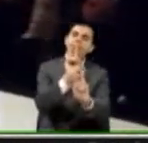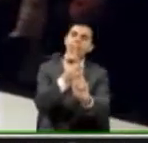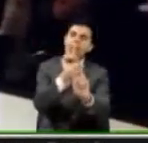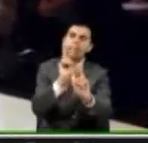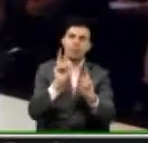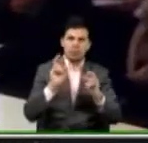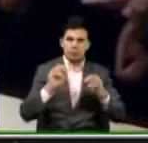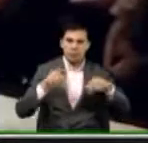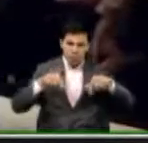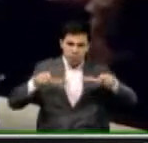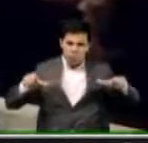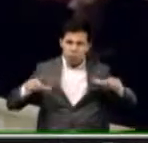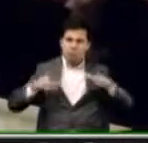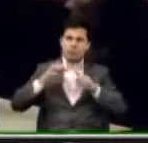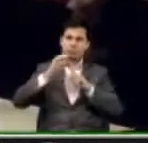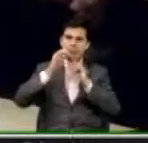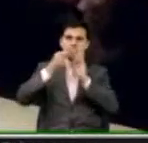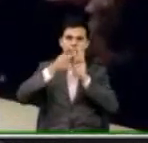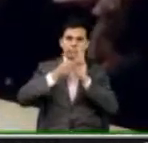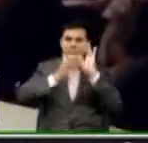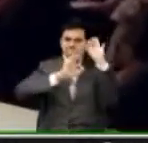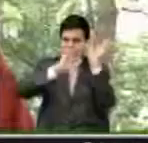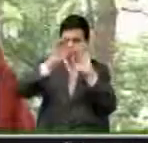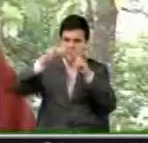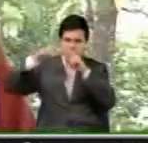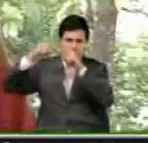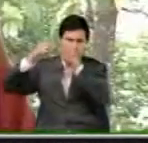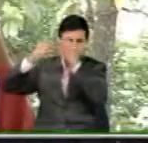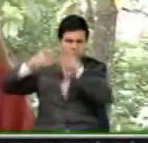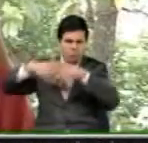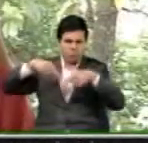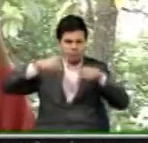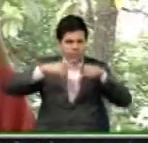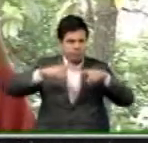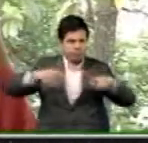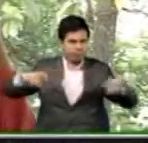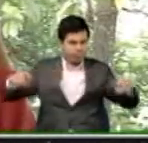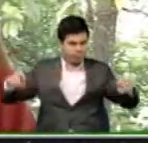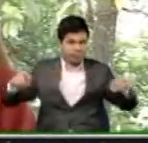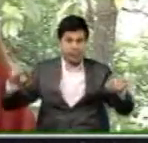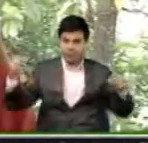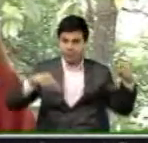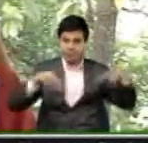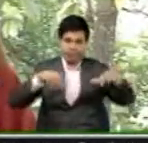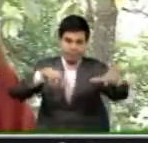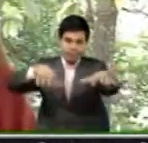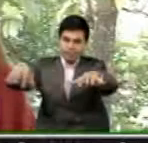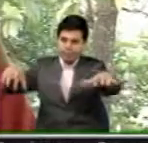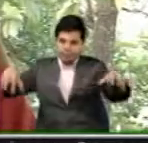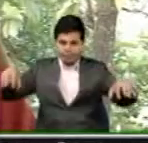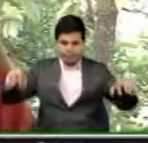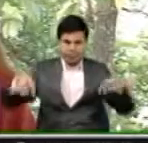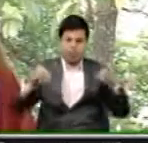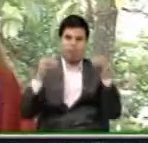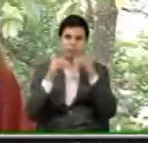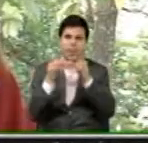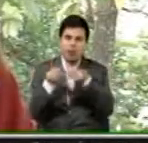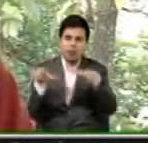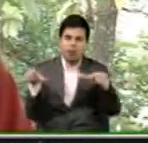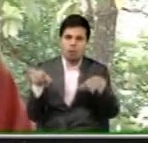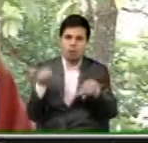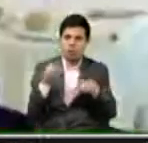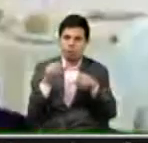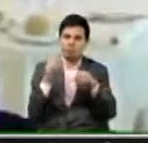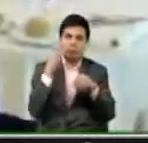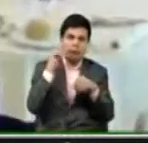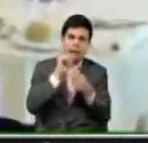estarán reunidos los mejores expositores del sector. Igualmente tenemos los centros de estética, los que arreglan a